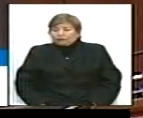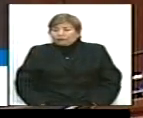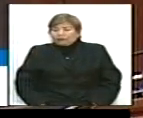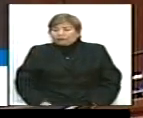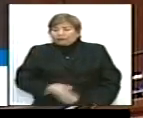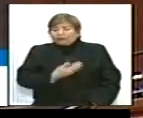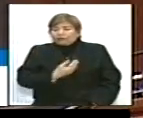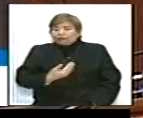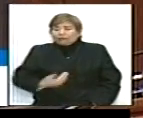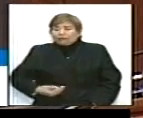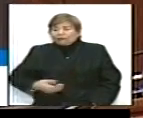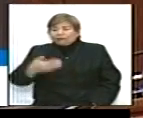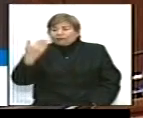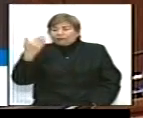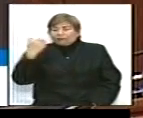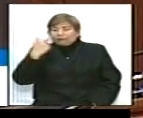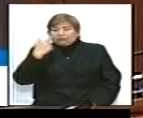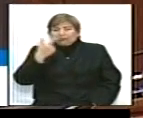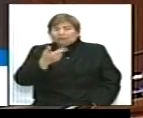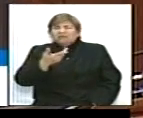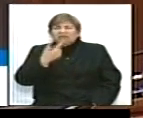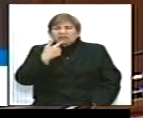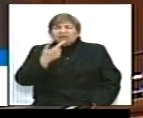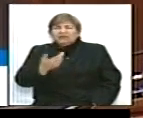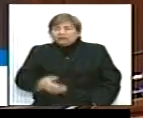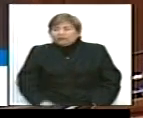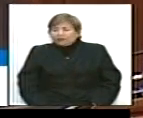Los gobernadores en ese entonces.